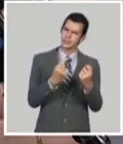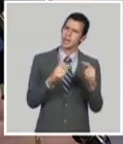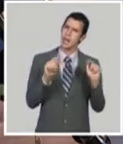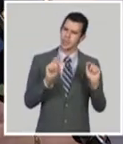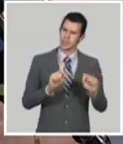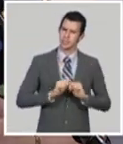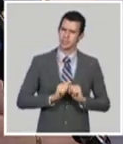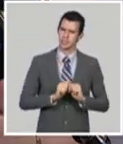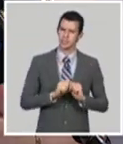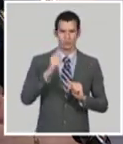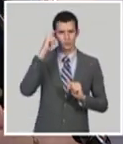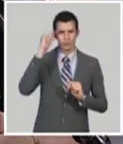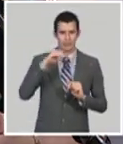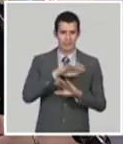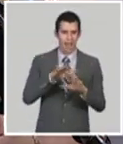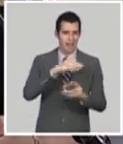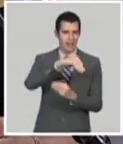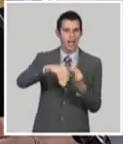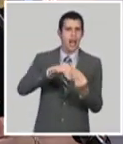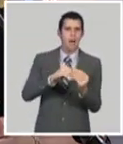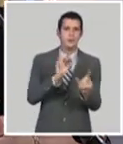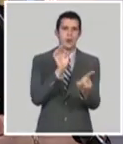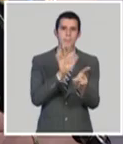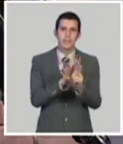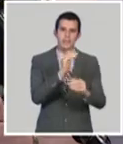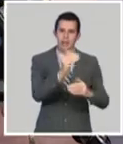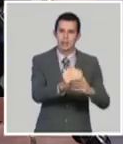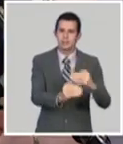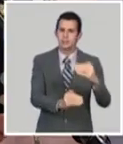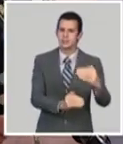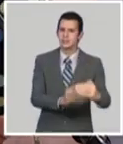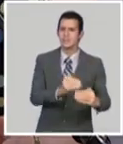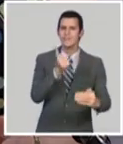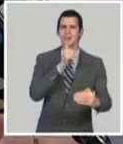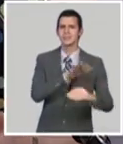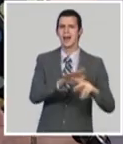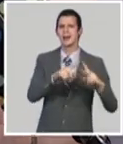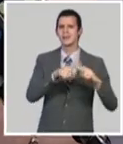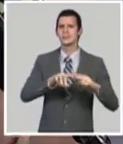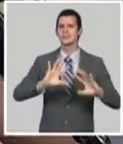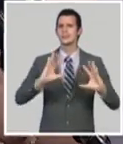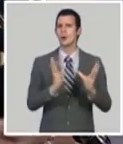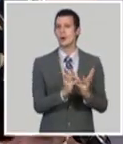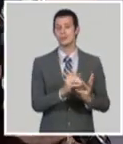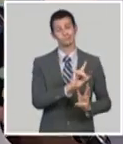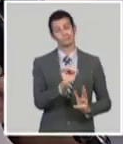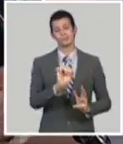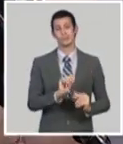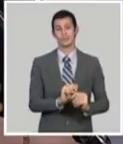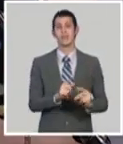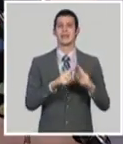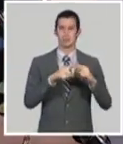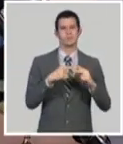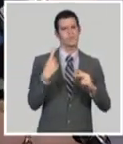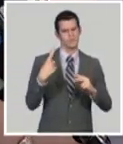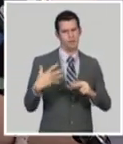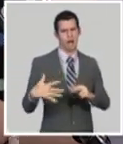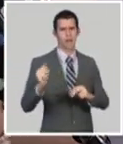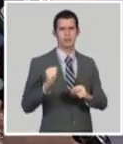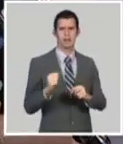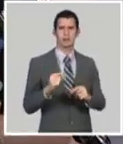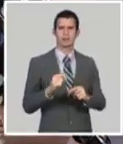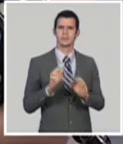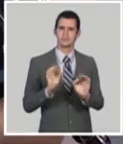distorsiones que por sí sola la tarea de ordenamiento no las va a resolver y por tanto también tenemos que acudir a una